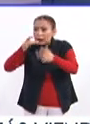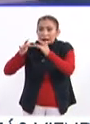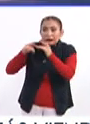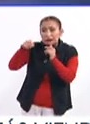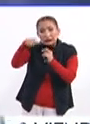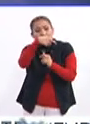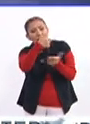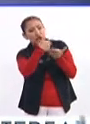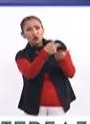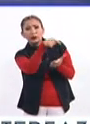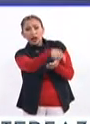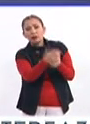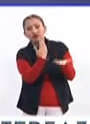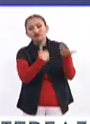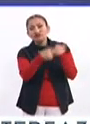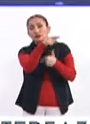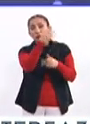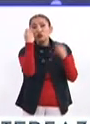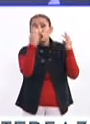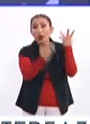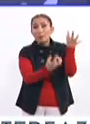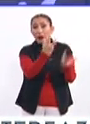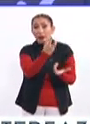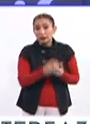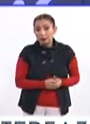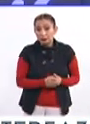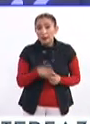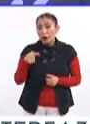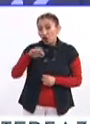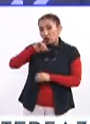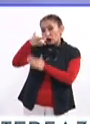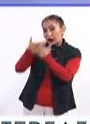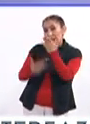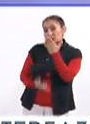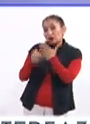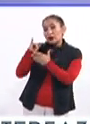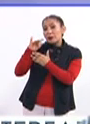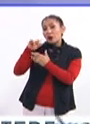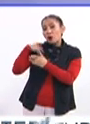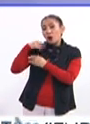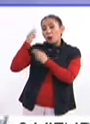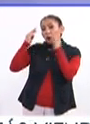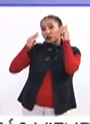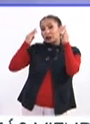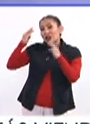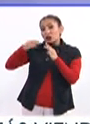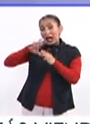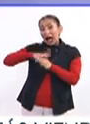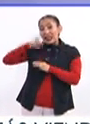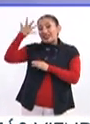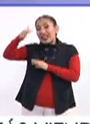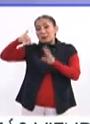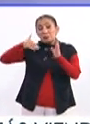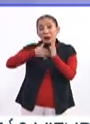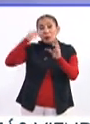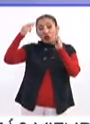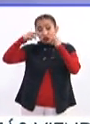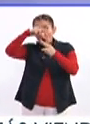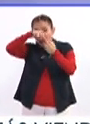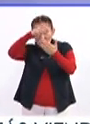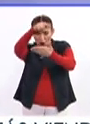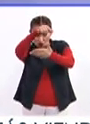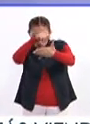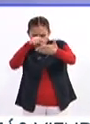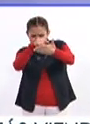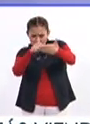sistematizada para sacar adelante. Pero existe el Registro Iberoamericano de Museos, donde podemos saber que hay 10,000 museos en la